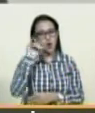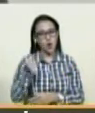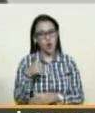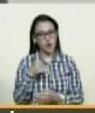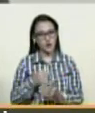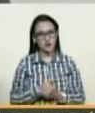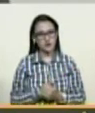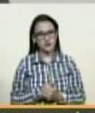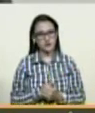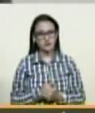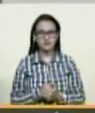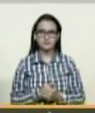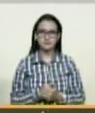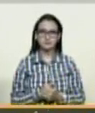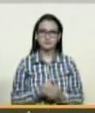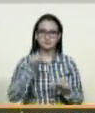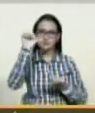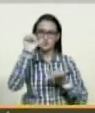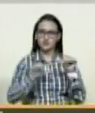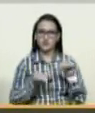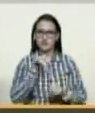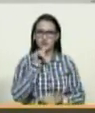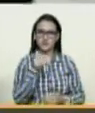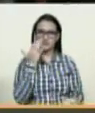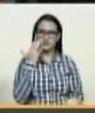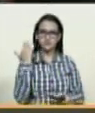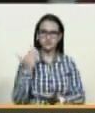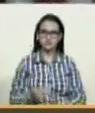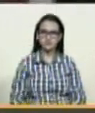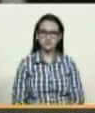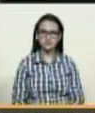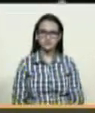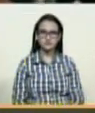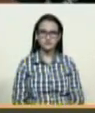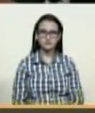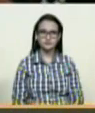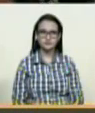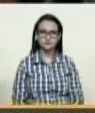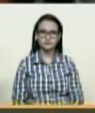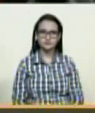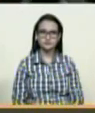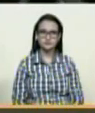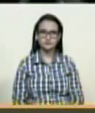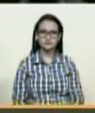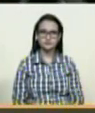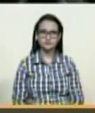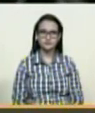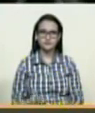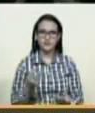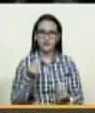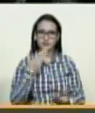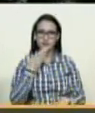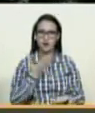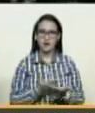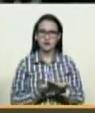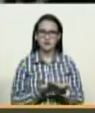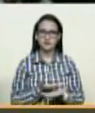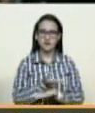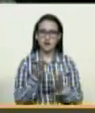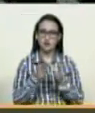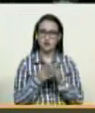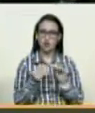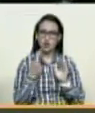nuevo a enviar los detalles de este encuentro canciller sí muchísimas gracias efectivamente creo que todo el país fue testigo